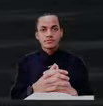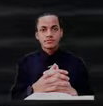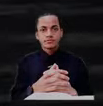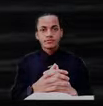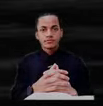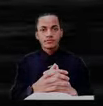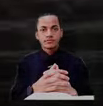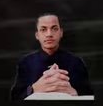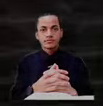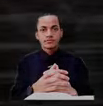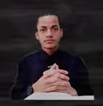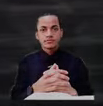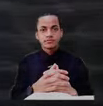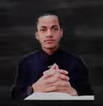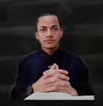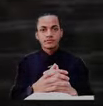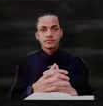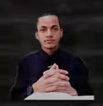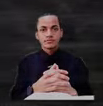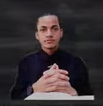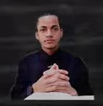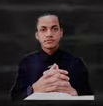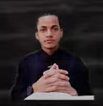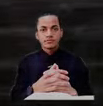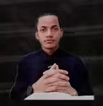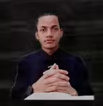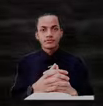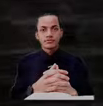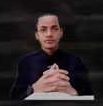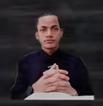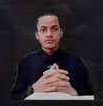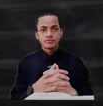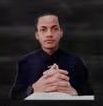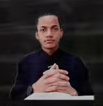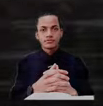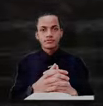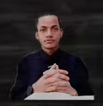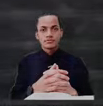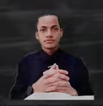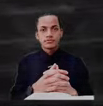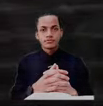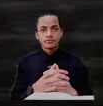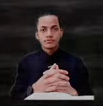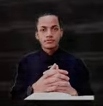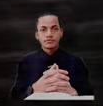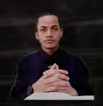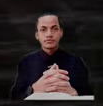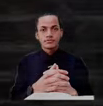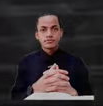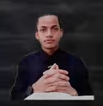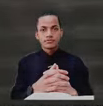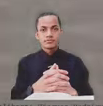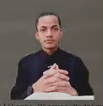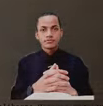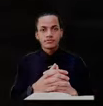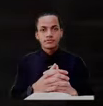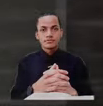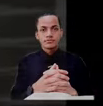Esto está abriendo una nueva ventana. En un artículo de Nature del 11 de julio del 2002, aparece con el número de colección